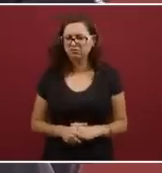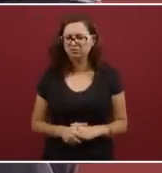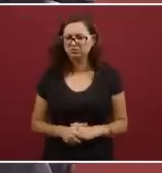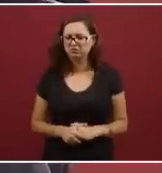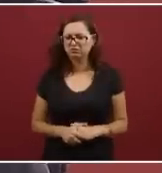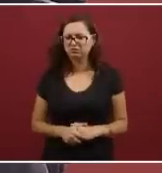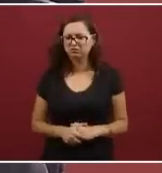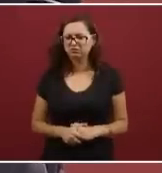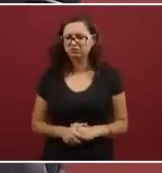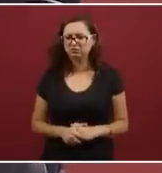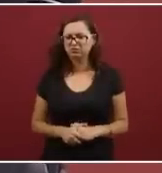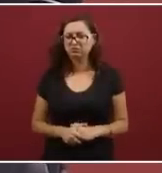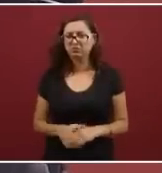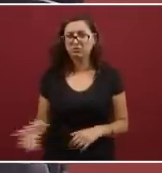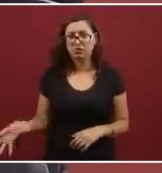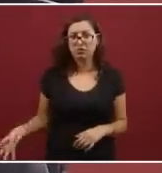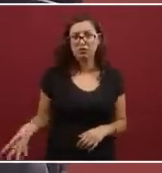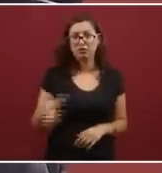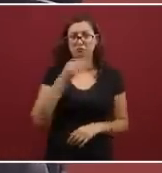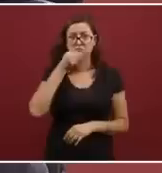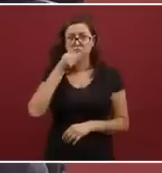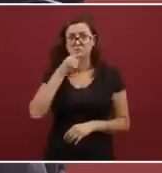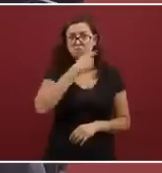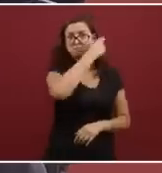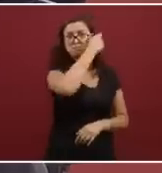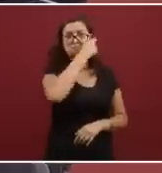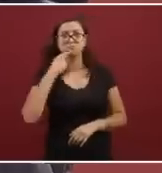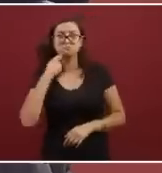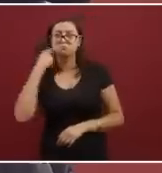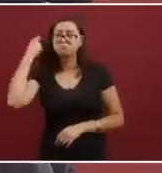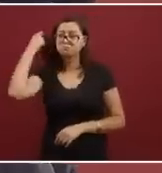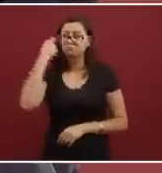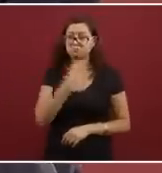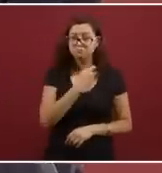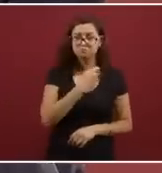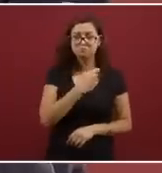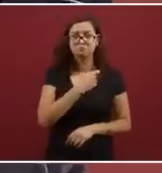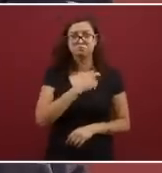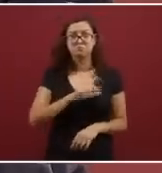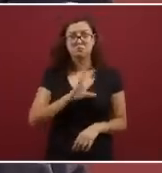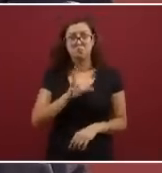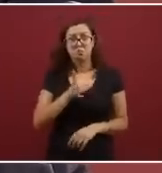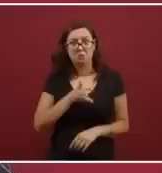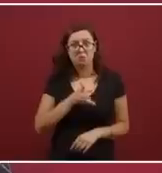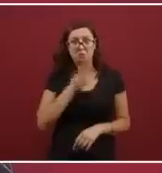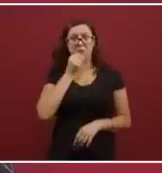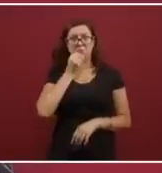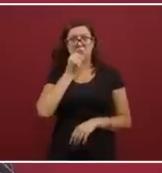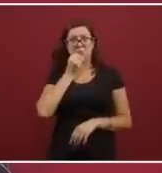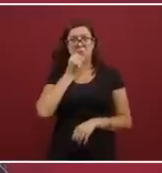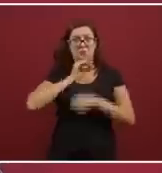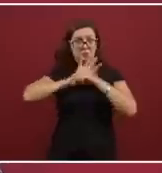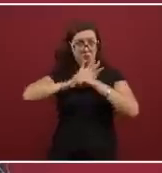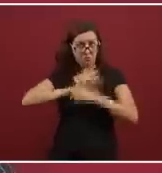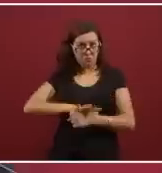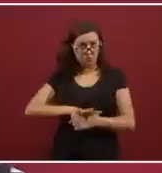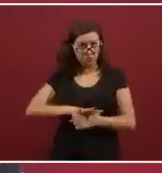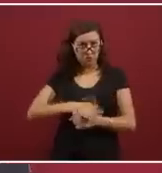ni modo que me vayan a callar, que ya no voy a poder hablar.